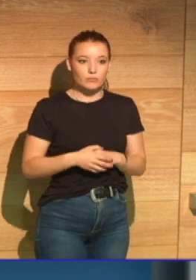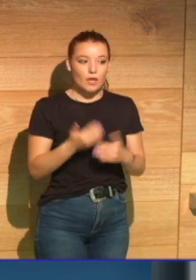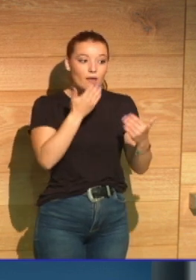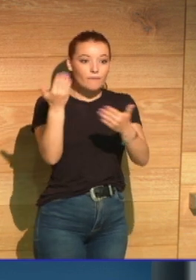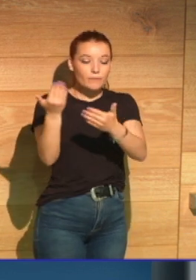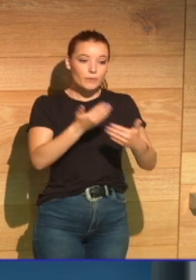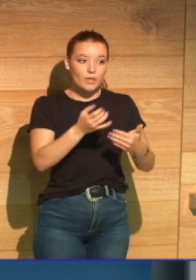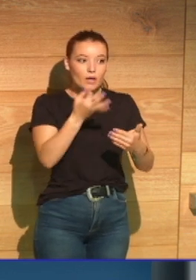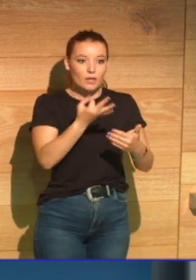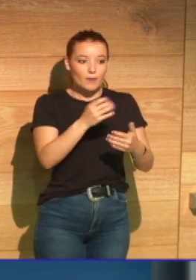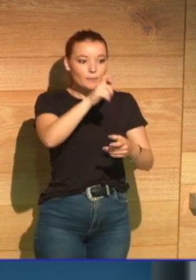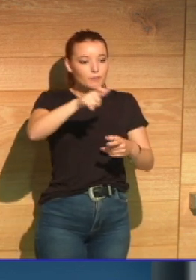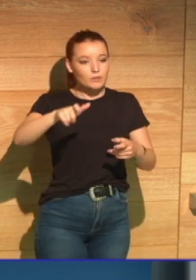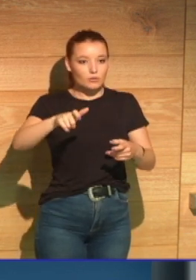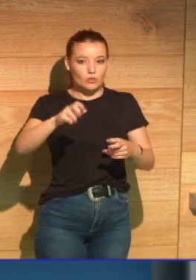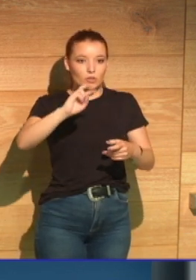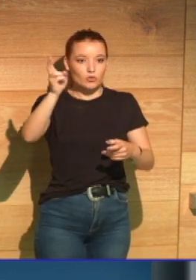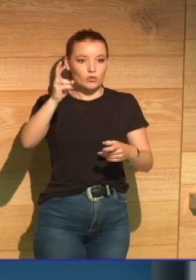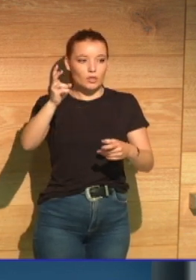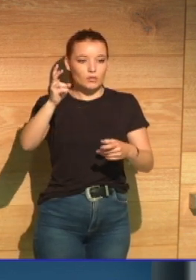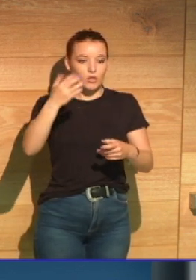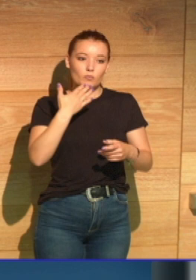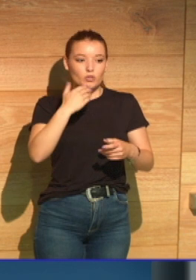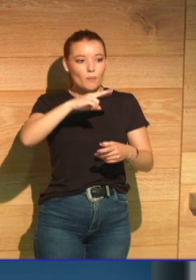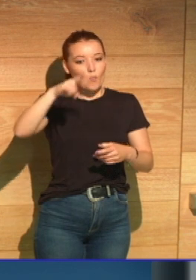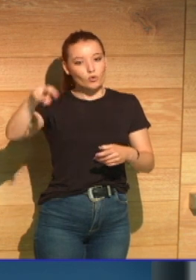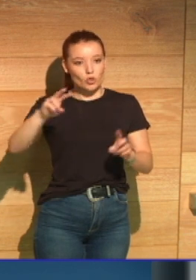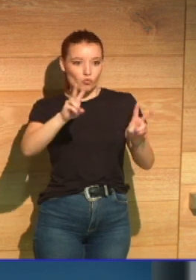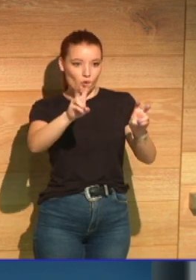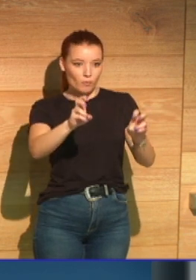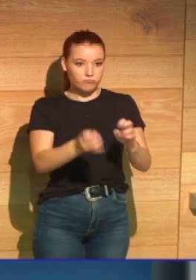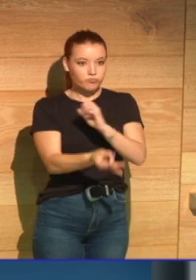a construir este tipo de museo, este tipo de nuevo museo, digamos, en ese